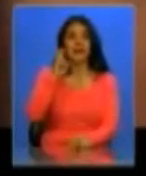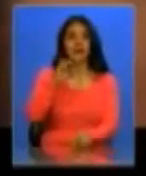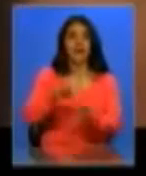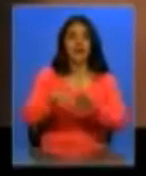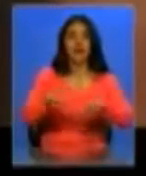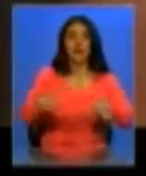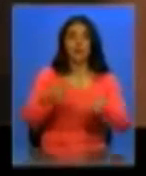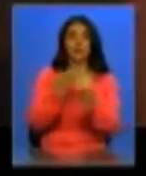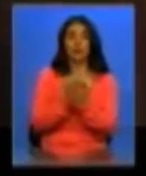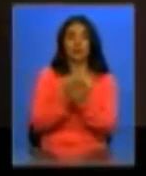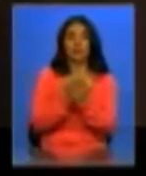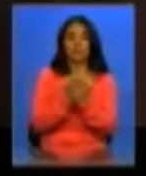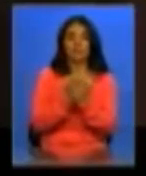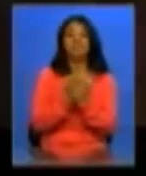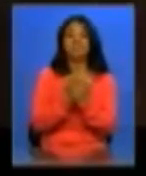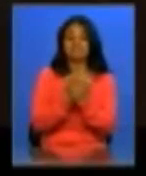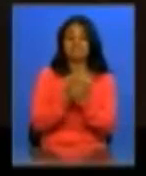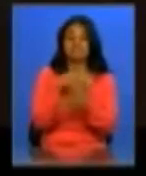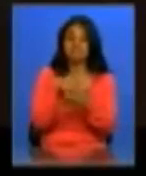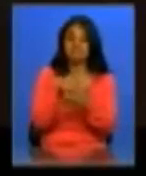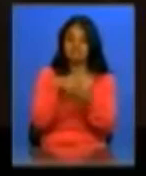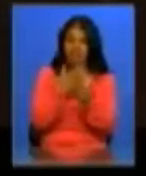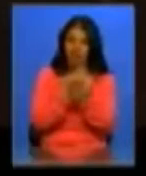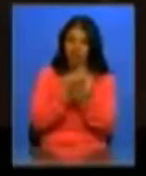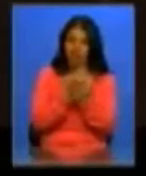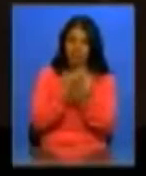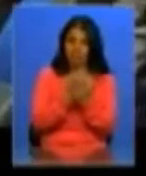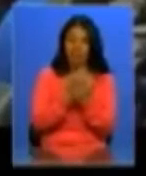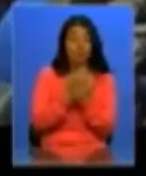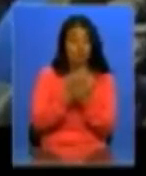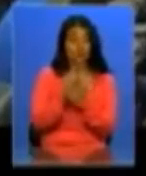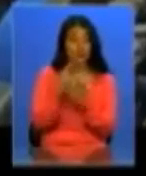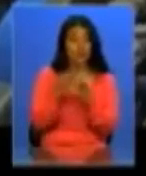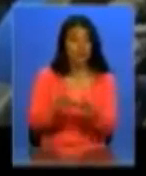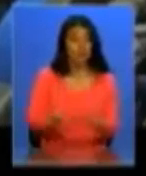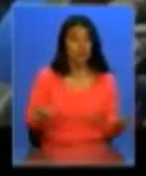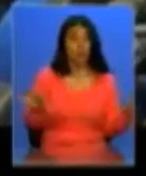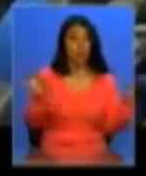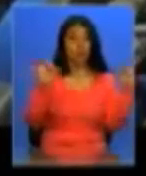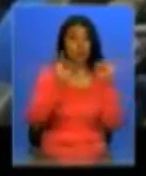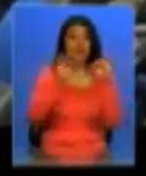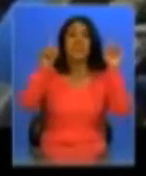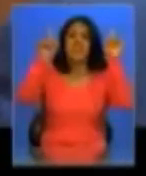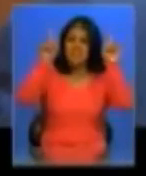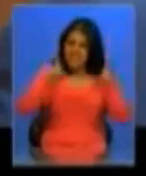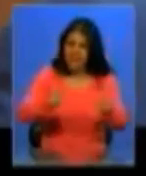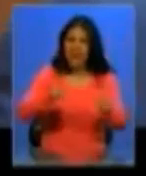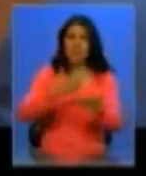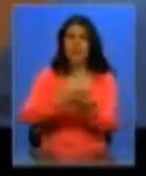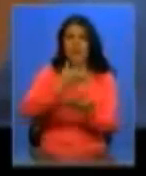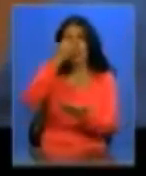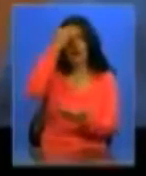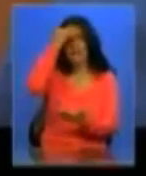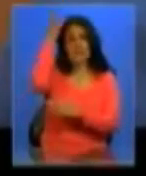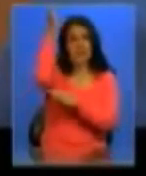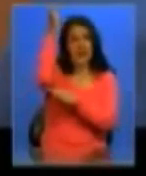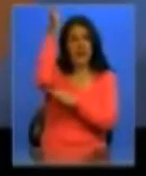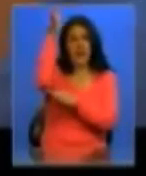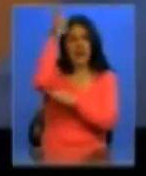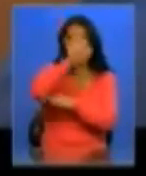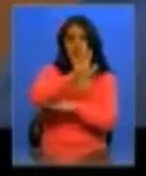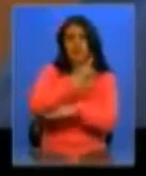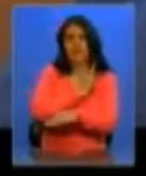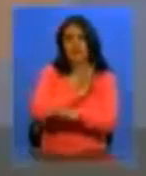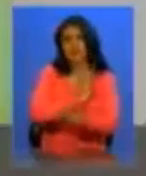alumna de Economía, quien reconoció la importancia de que el presidente de la República haya dado una charla académica en